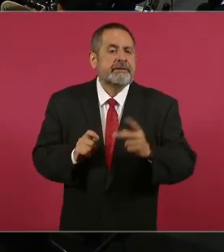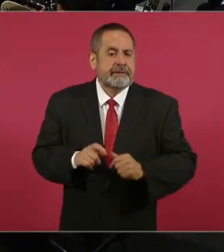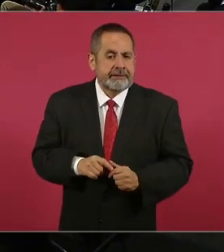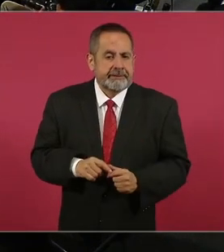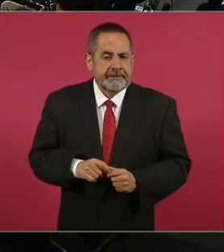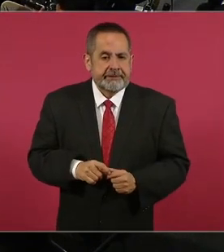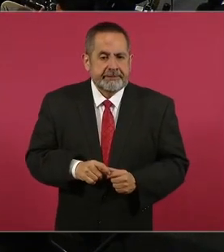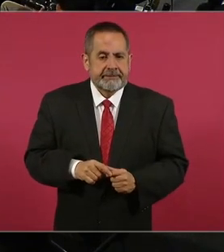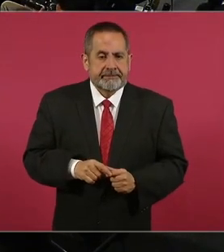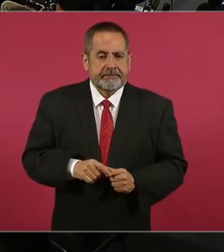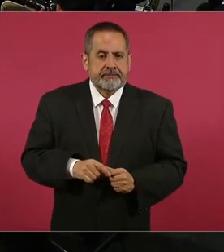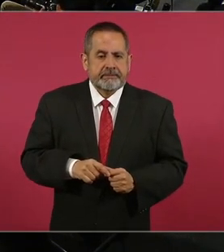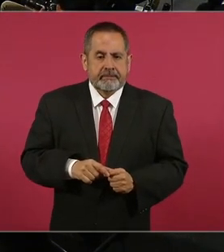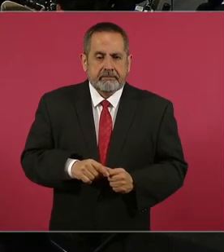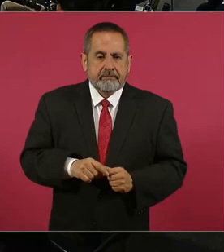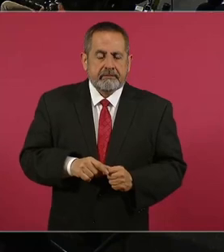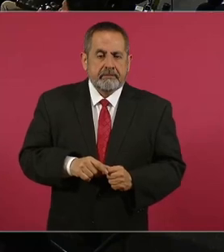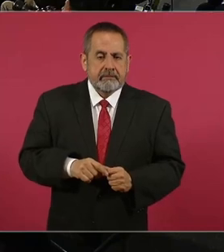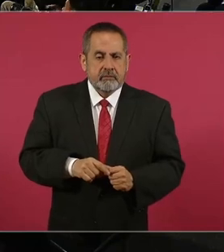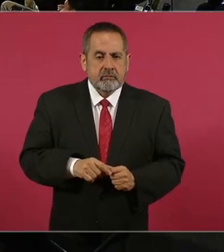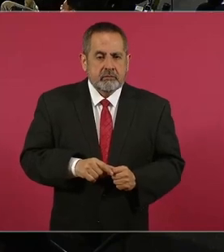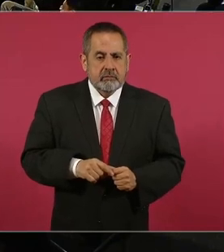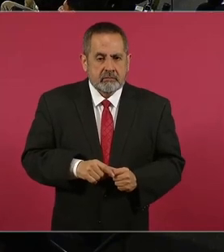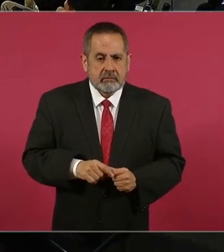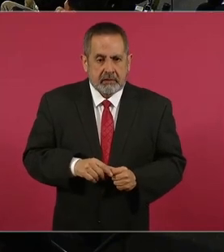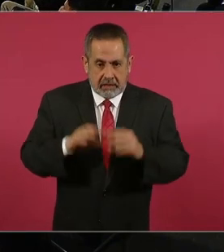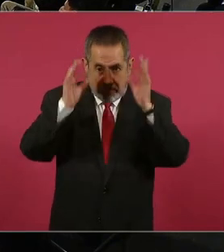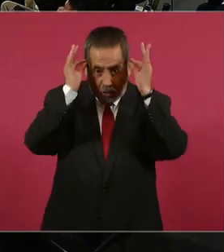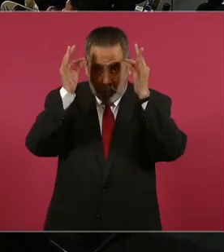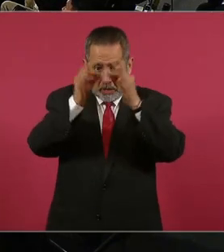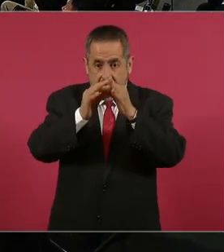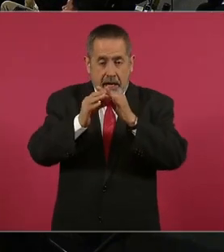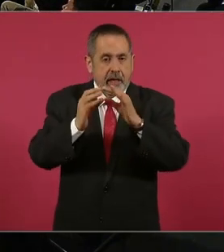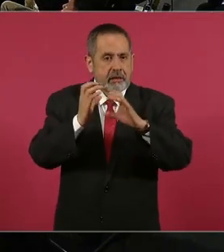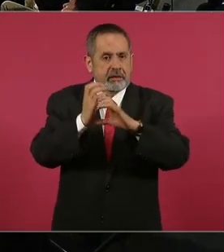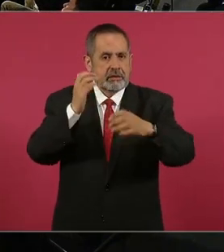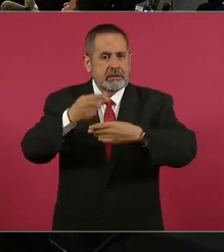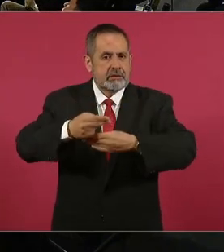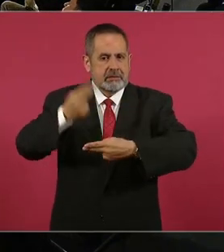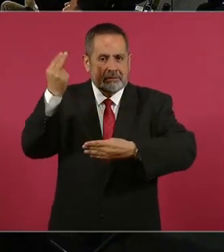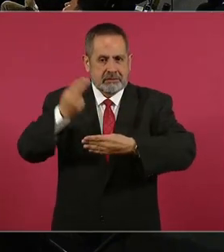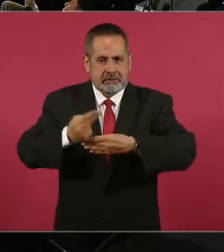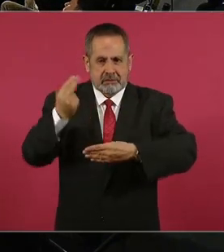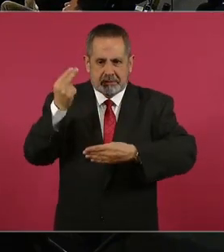también de las aduanas terrestres,